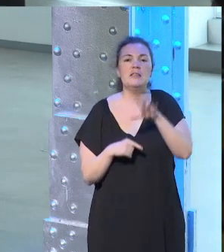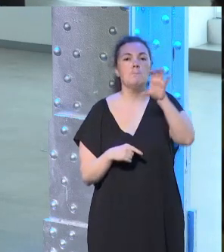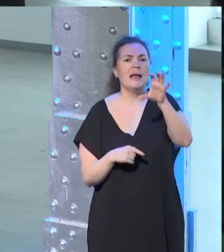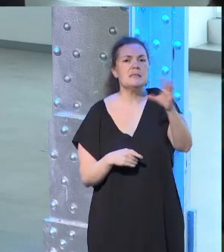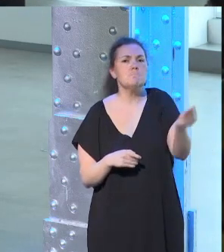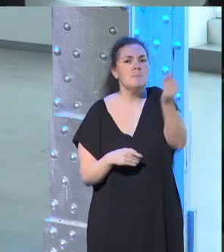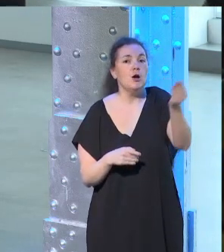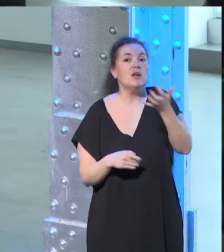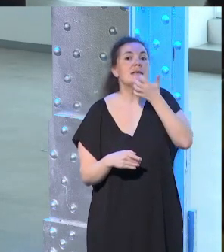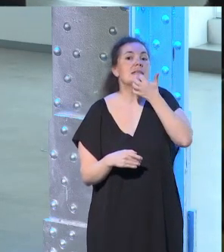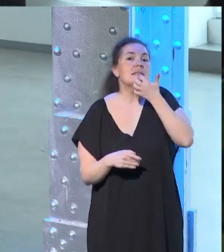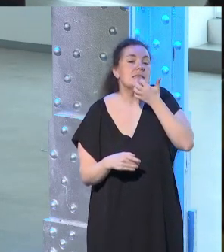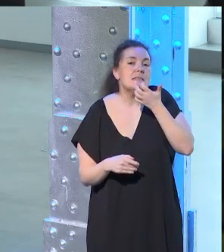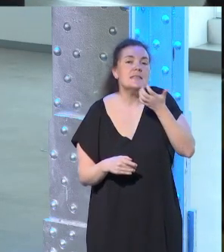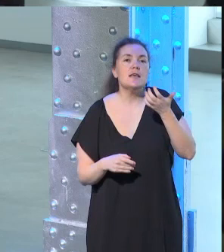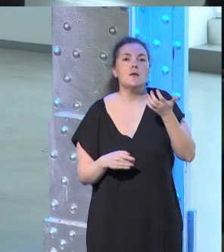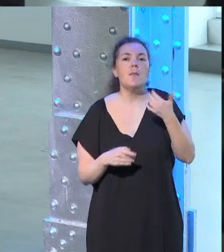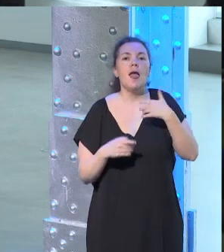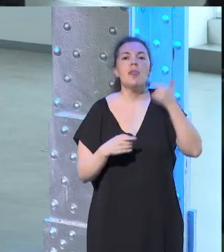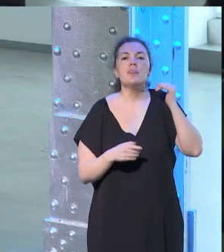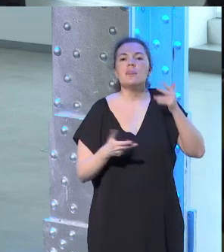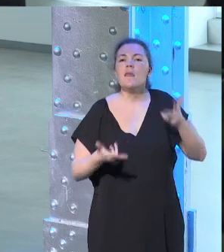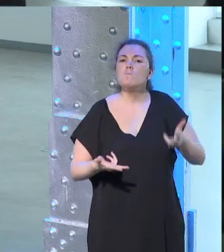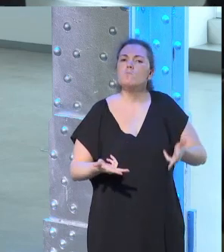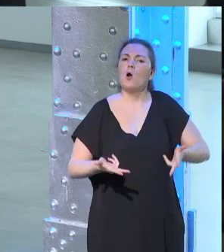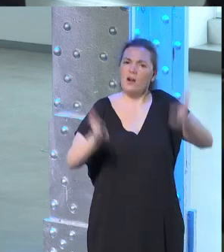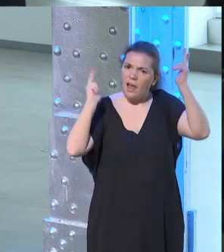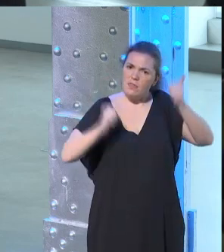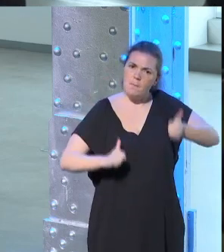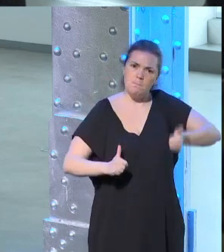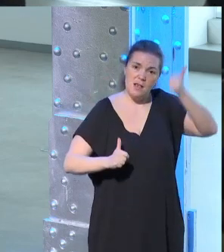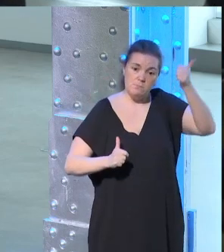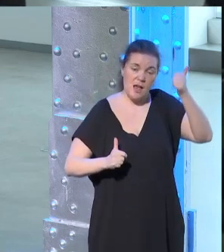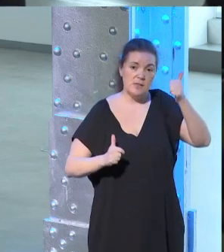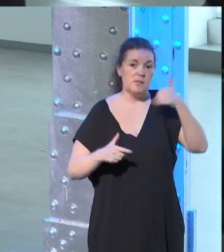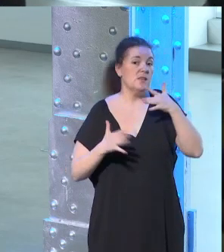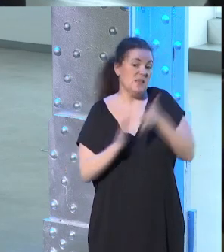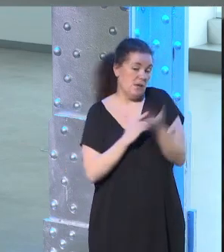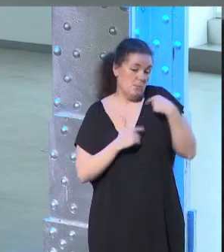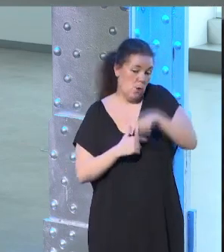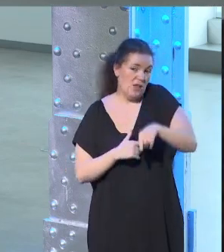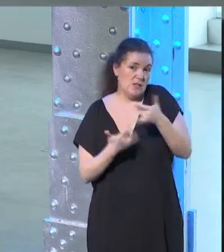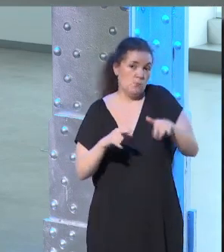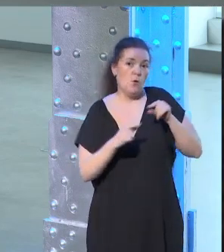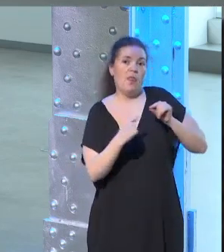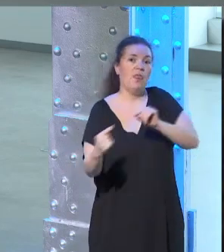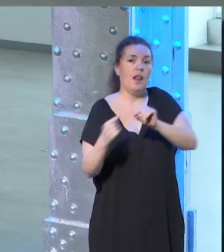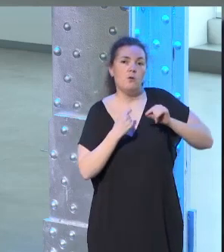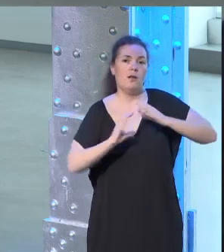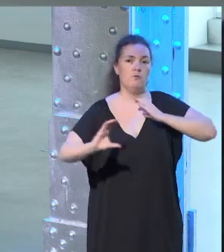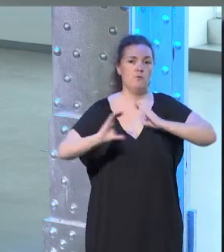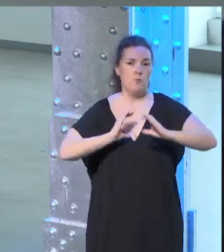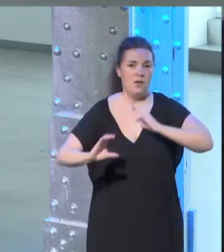mejor si hubiera más democracia deliberativa, que es esto, dialogar,